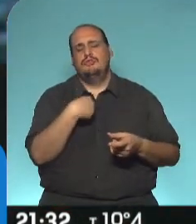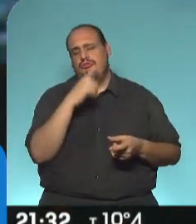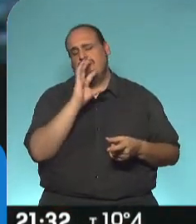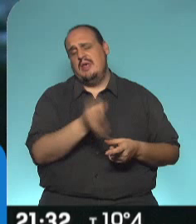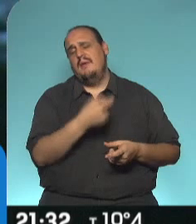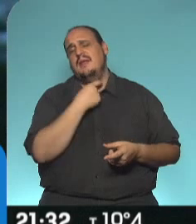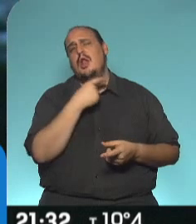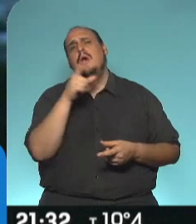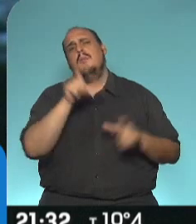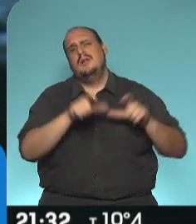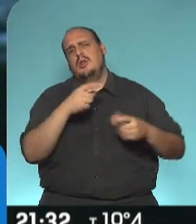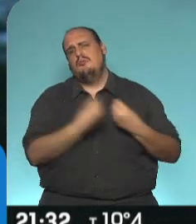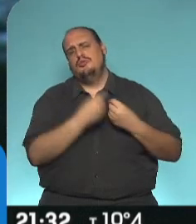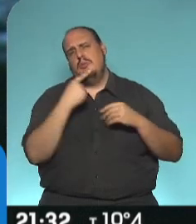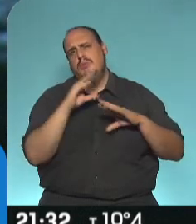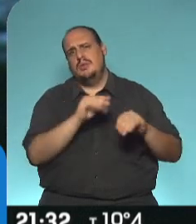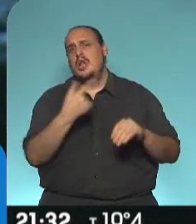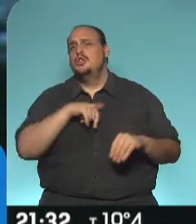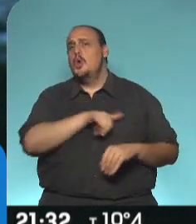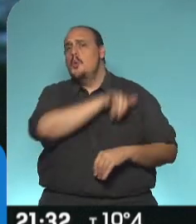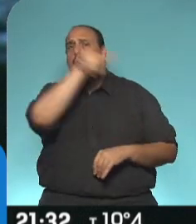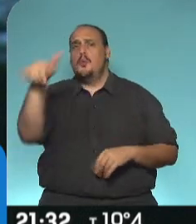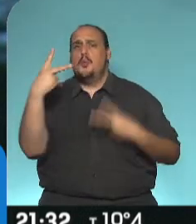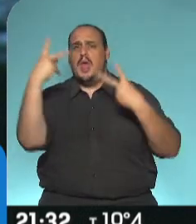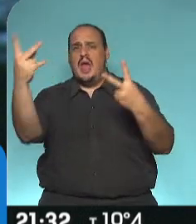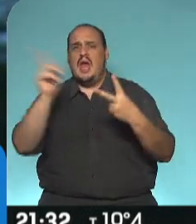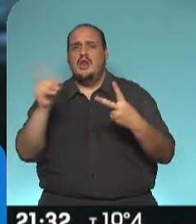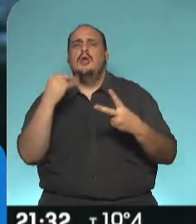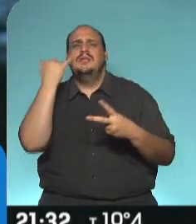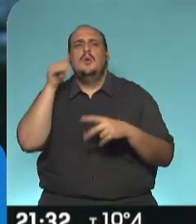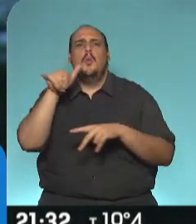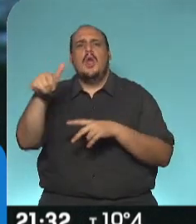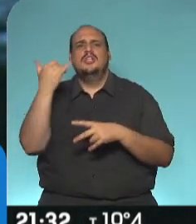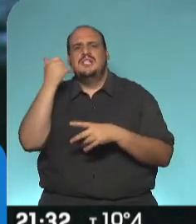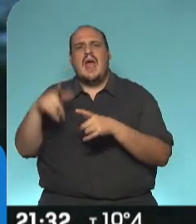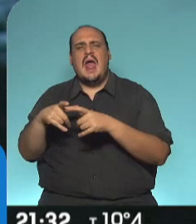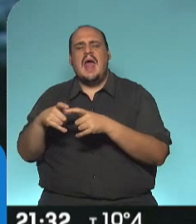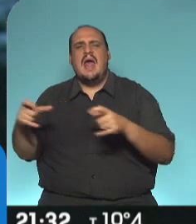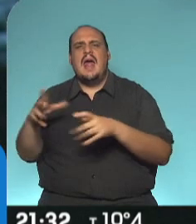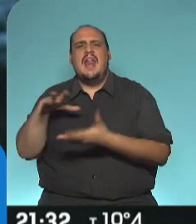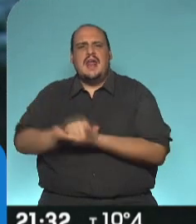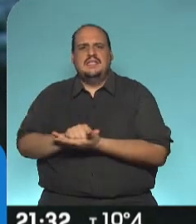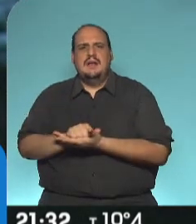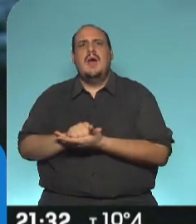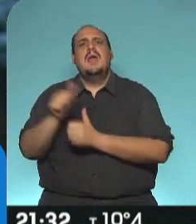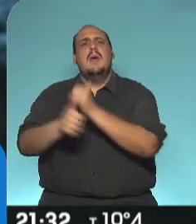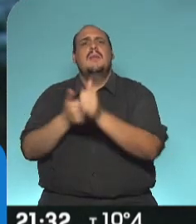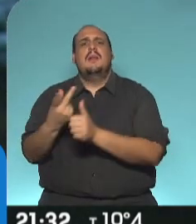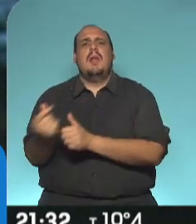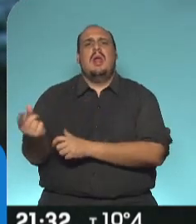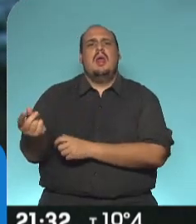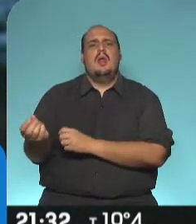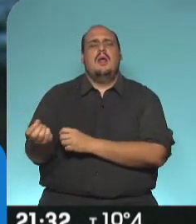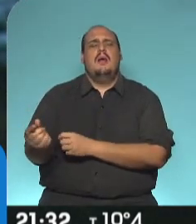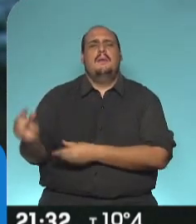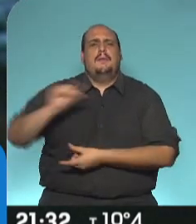dice no lo vamos a viajar ya no vamos a viajar tenía un vuelo reservado y las empresas no me quieren devolver el dinero qué solución